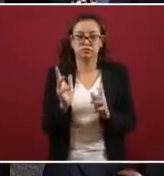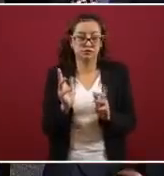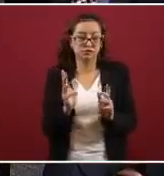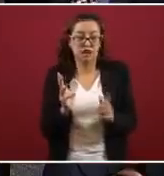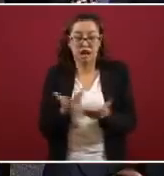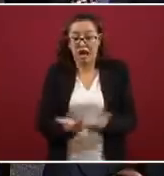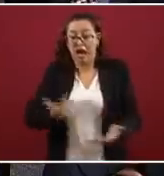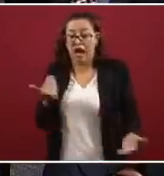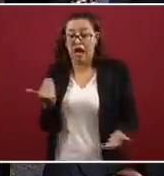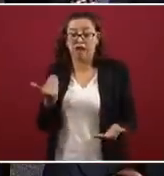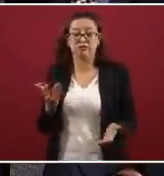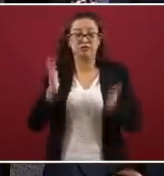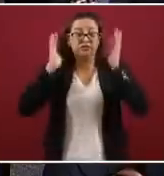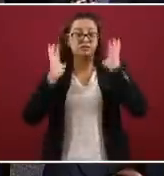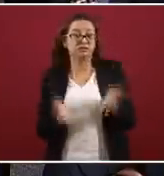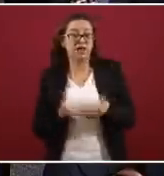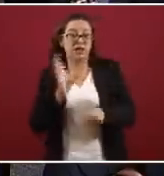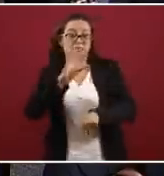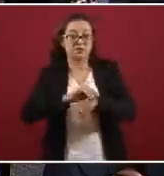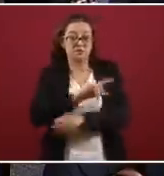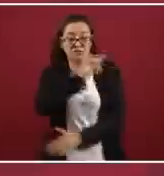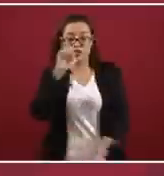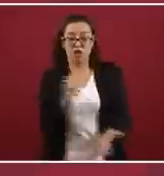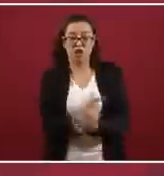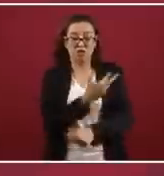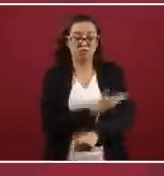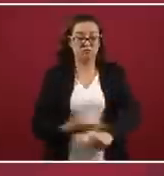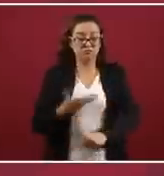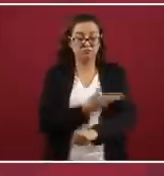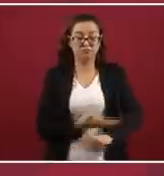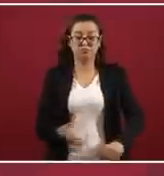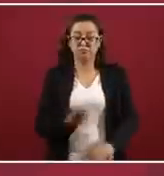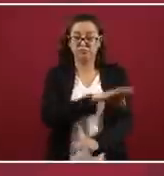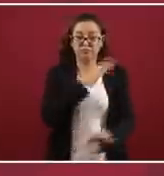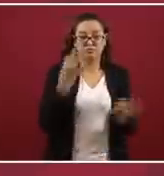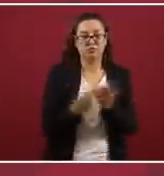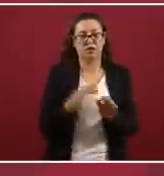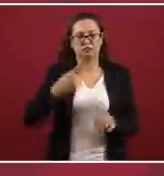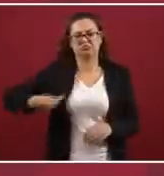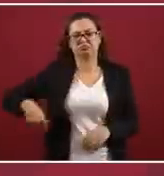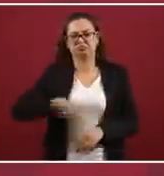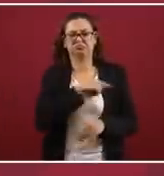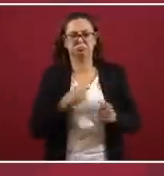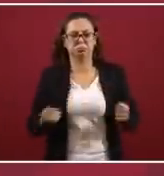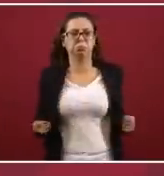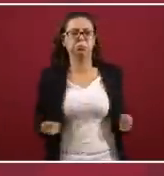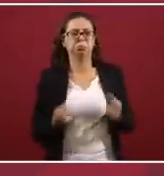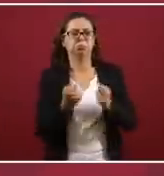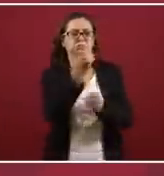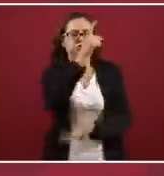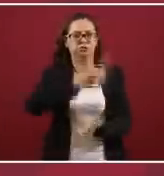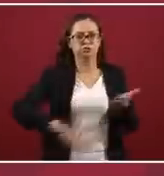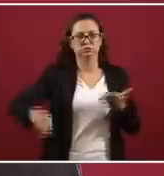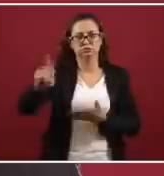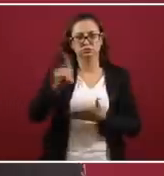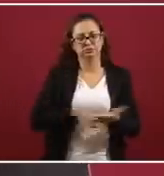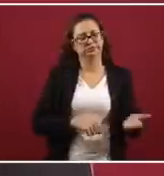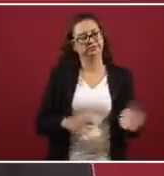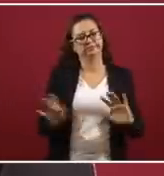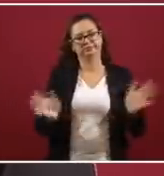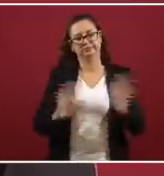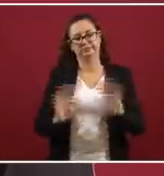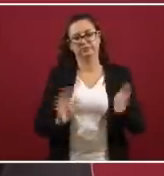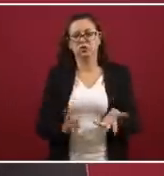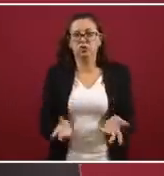concesión otorgada legalmente, pues ¿cómo la vamos a cancelar? Y si además se trata